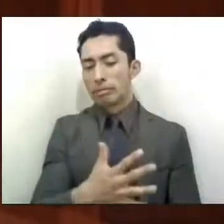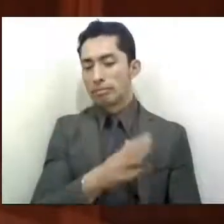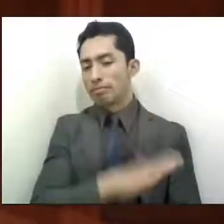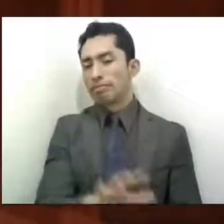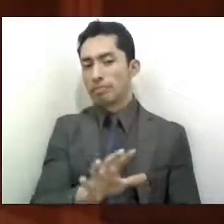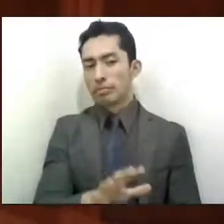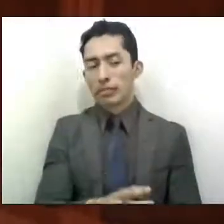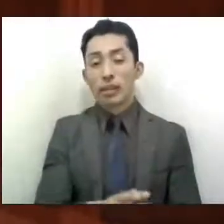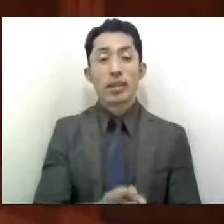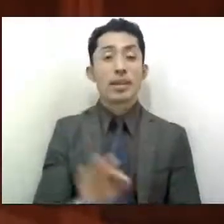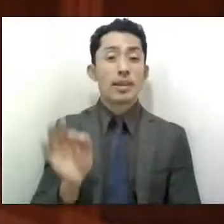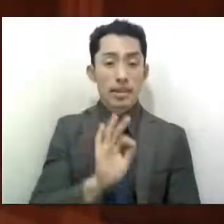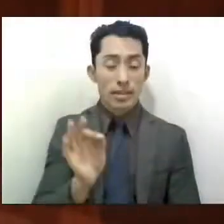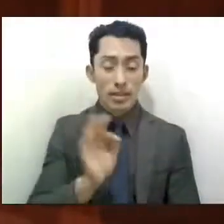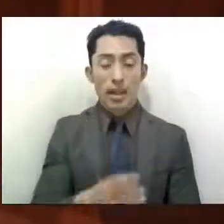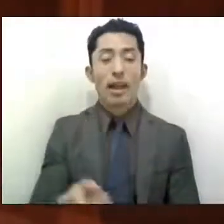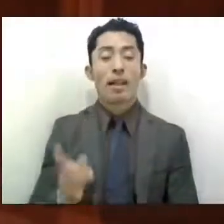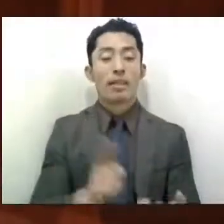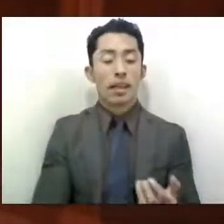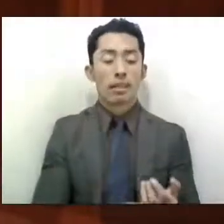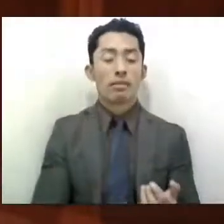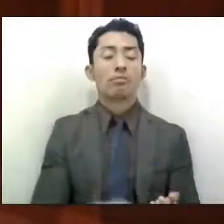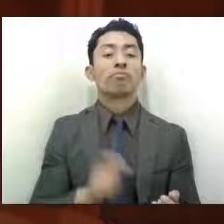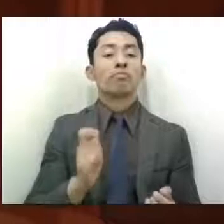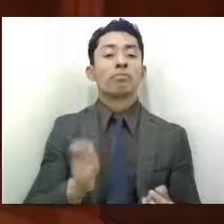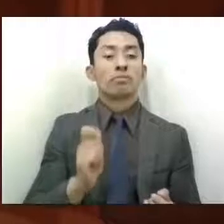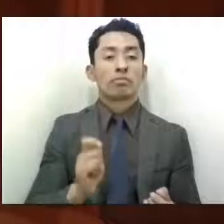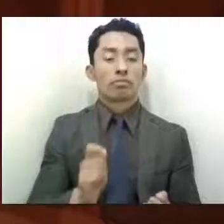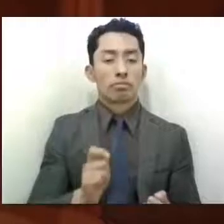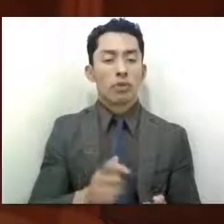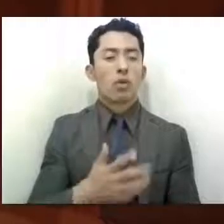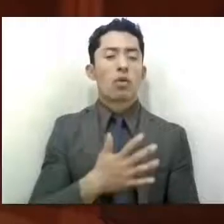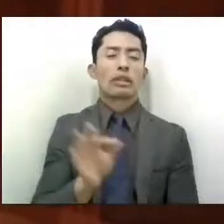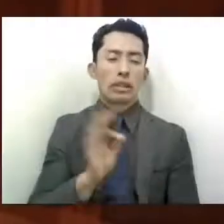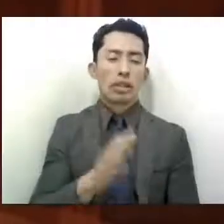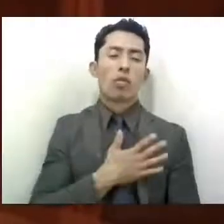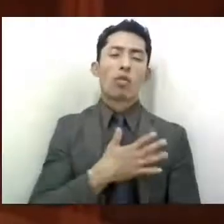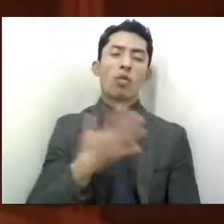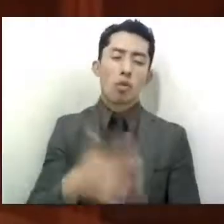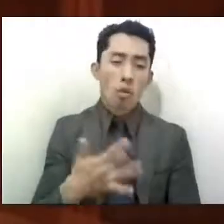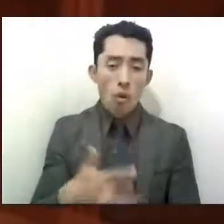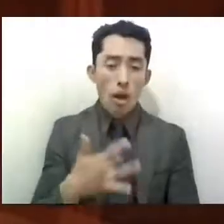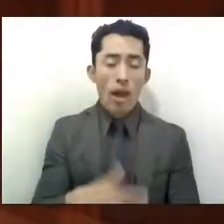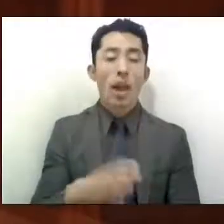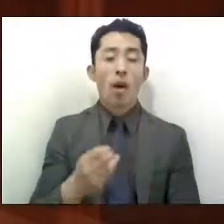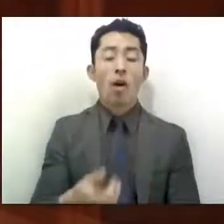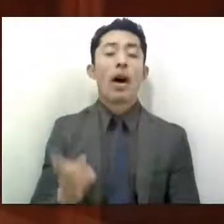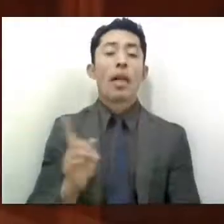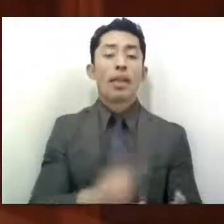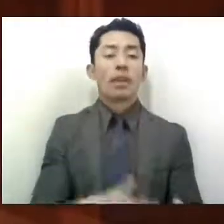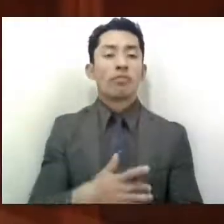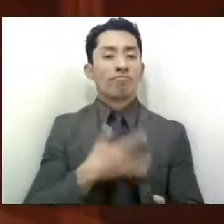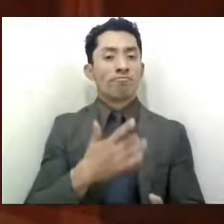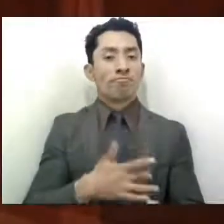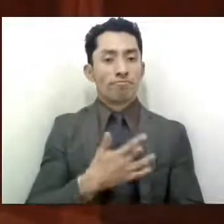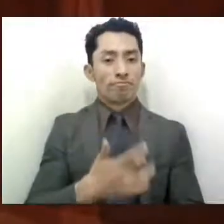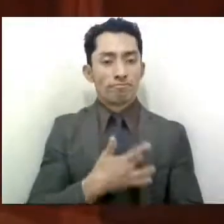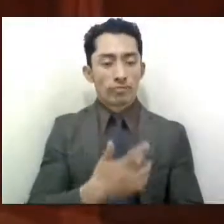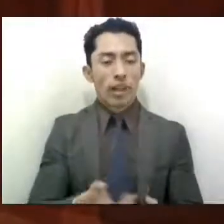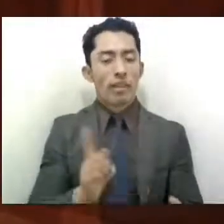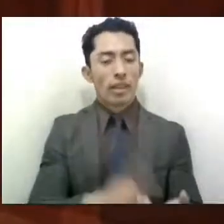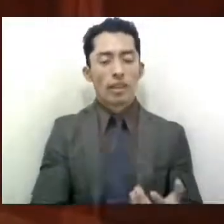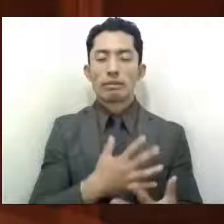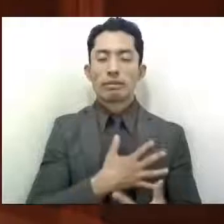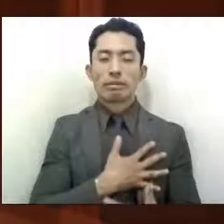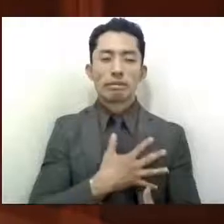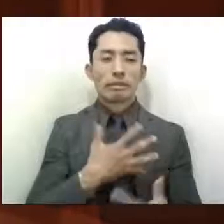lucidez implacable de un gran dolor o con el cálido entusiasmo de una pasión radiante, el